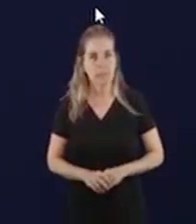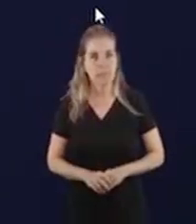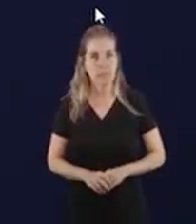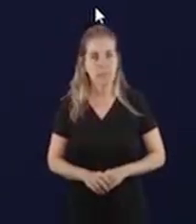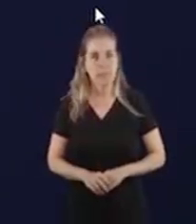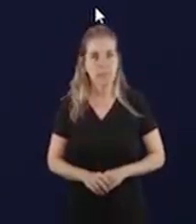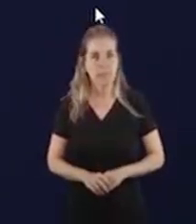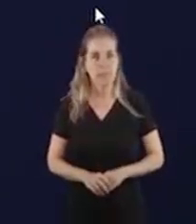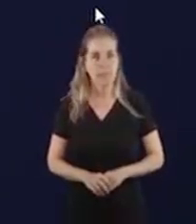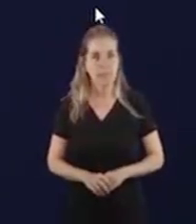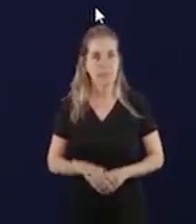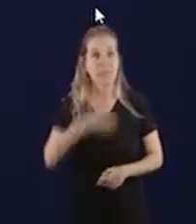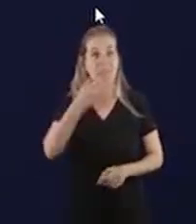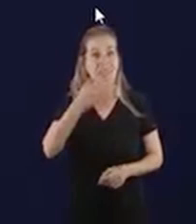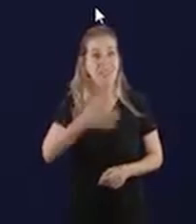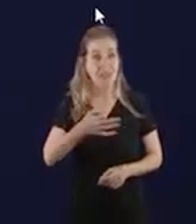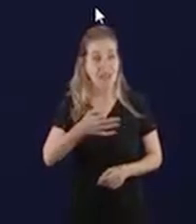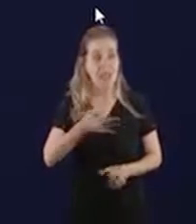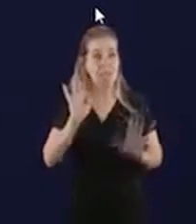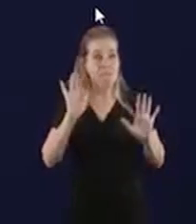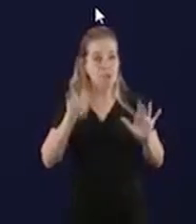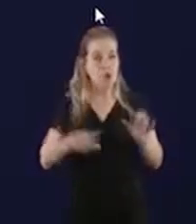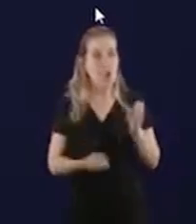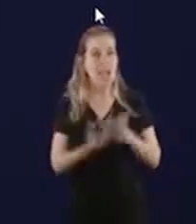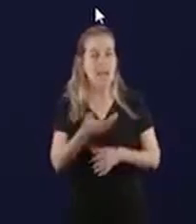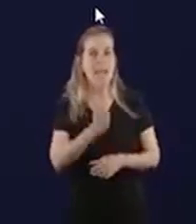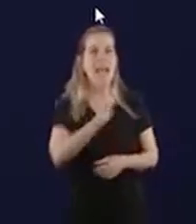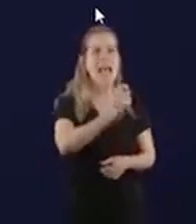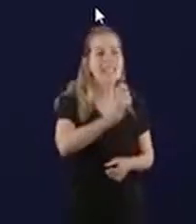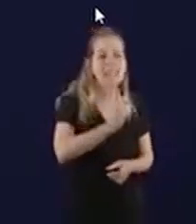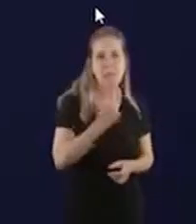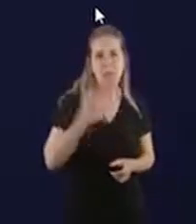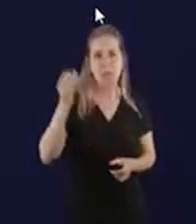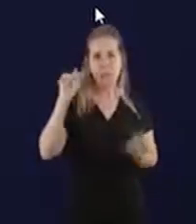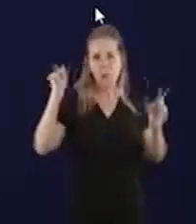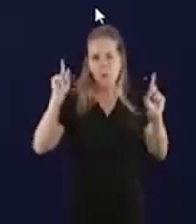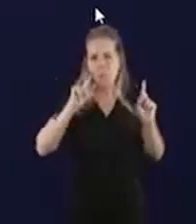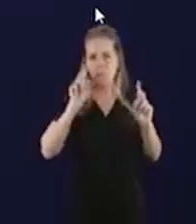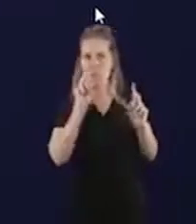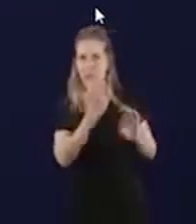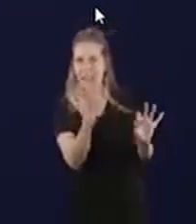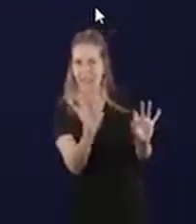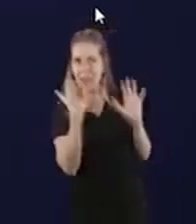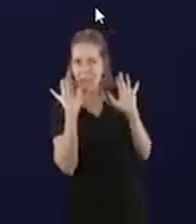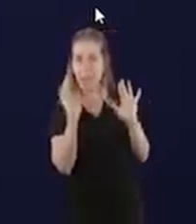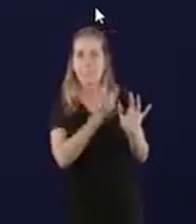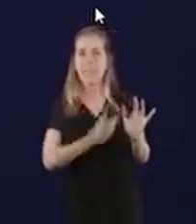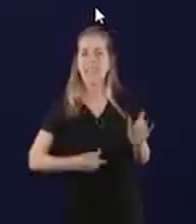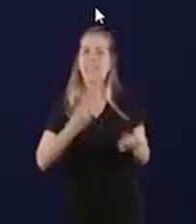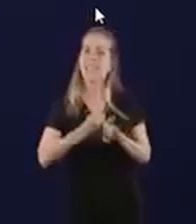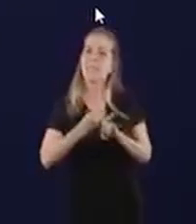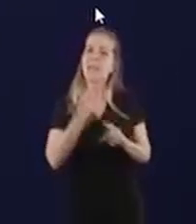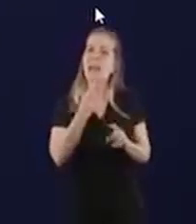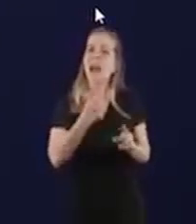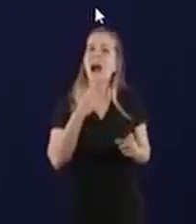cuestiones la verdad no escuché la entrevista si el presidente de la nación siempre hace referencia a etapas del